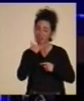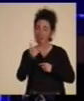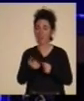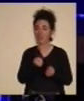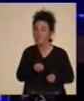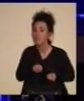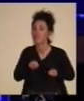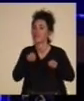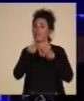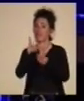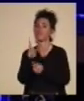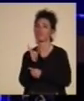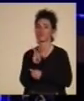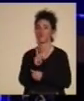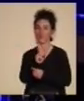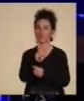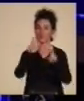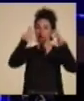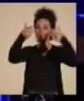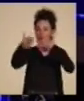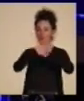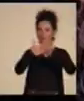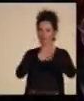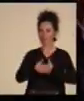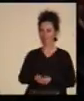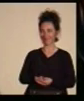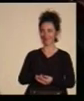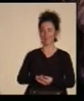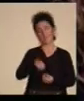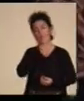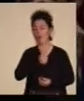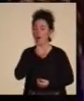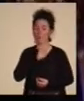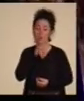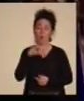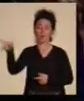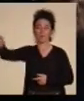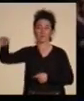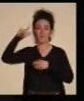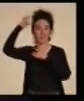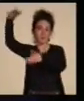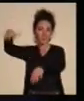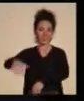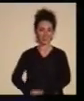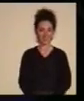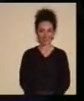contento. Y tanto los jurados, cállate, cállate, se aguantan por fantasmas.